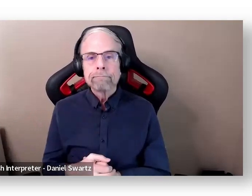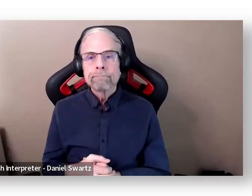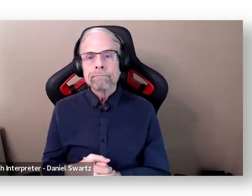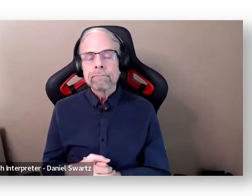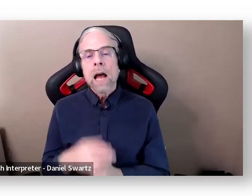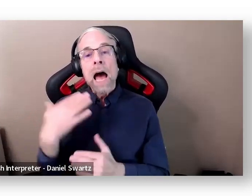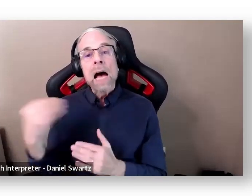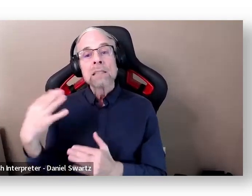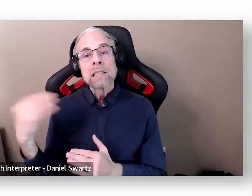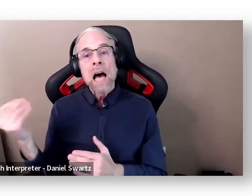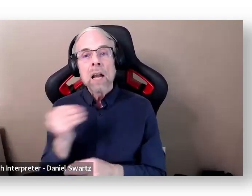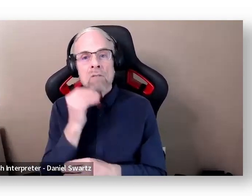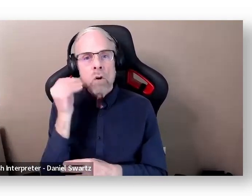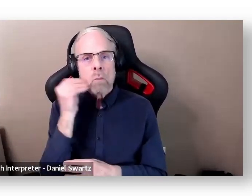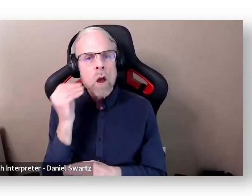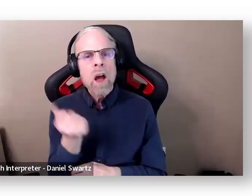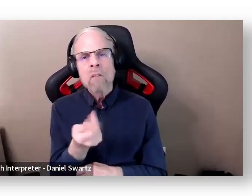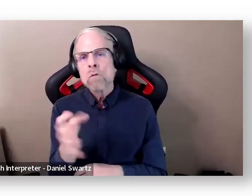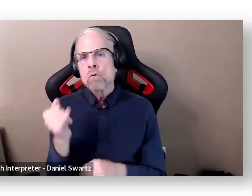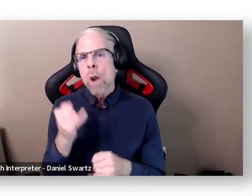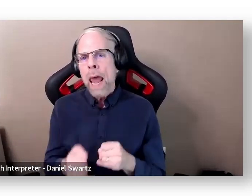llevarse en folletos.